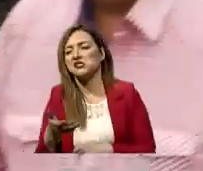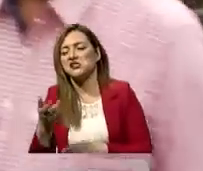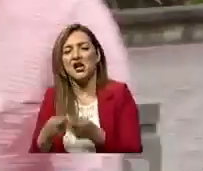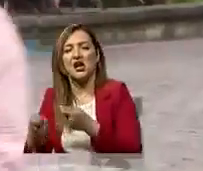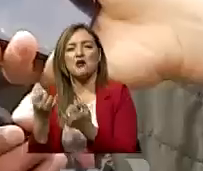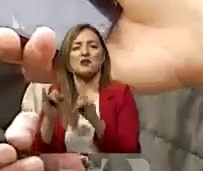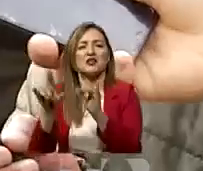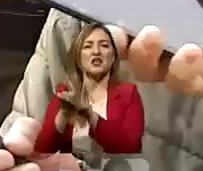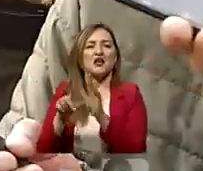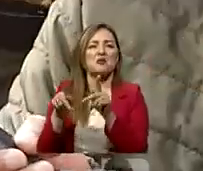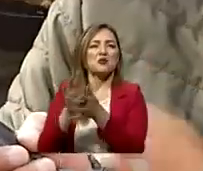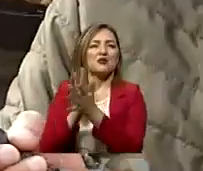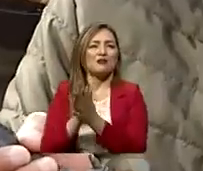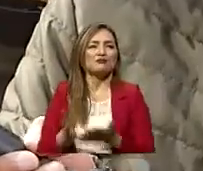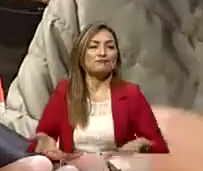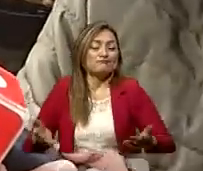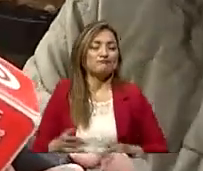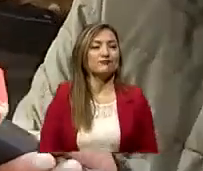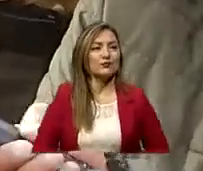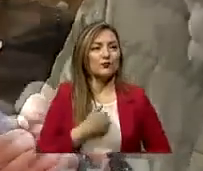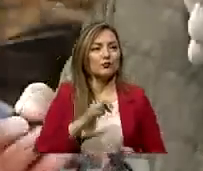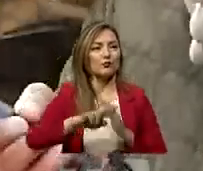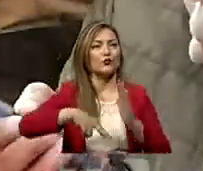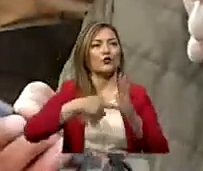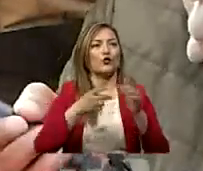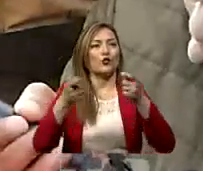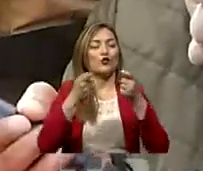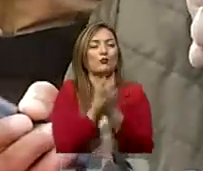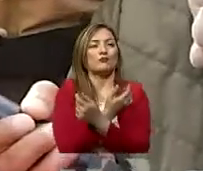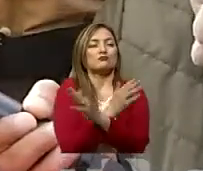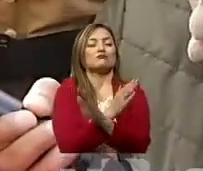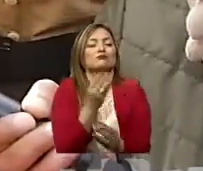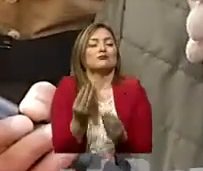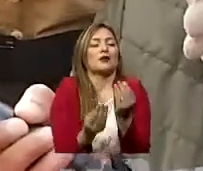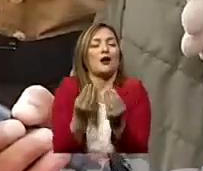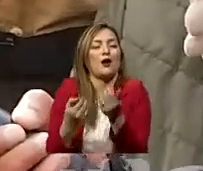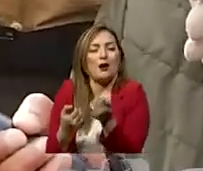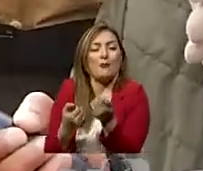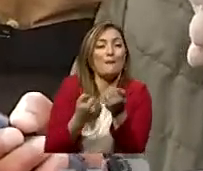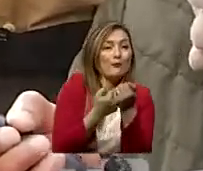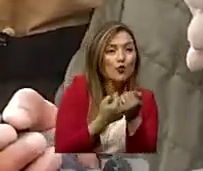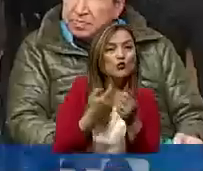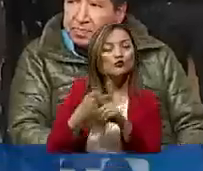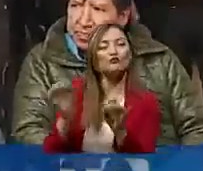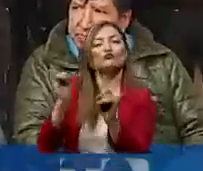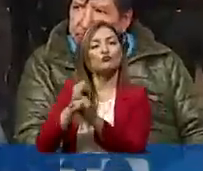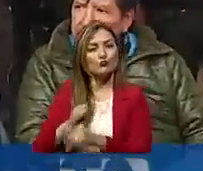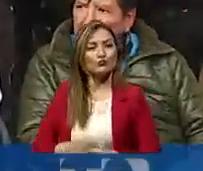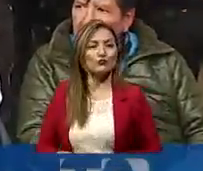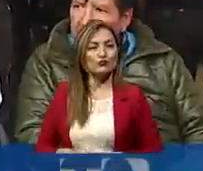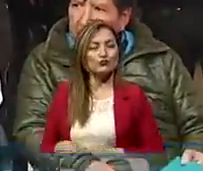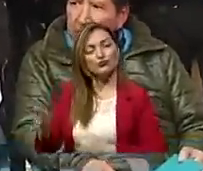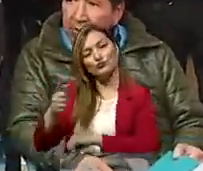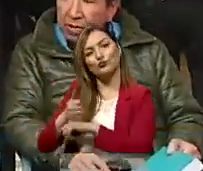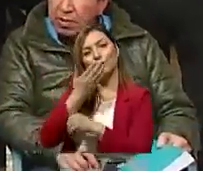comercio informal. Nosotros hacemos nuestro rol de control y prevención. Nosotros tenemos que contar con el apoyo y soporte de otras entidades. Las autoridades